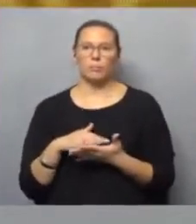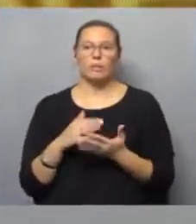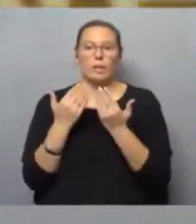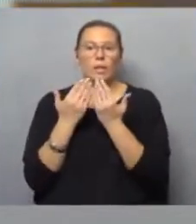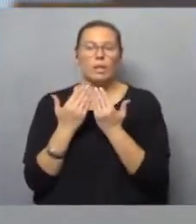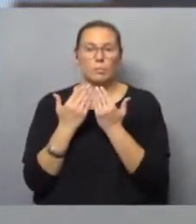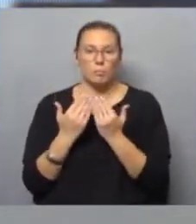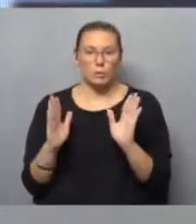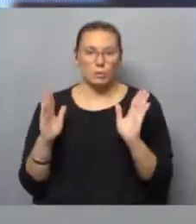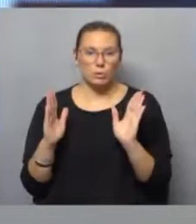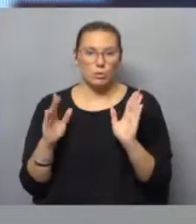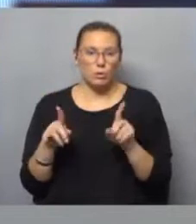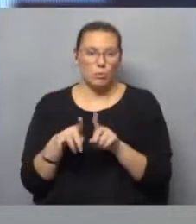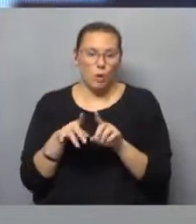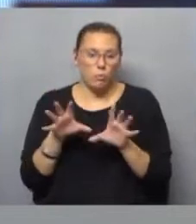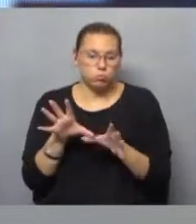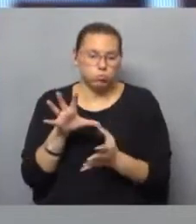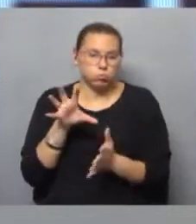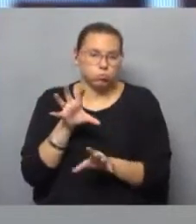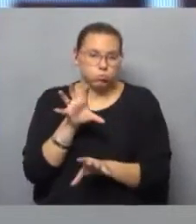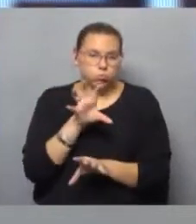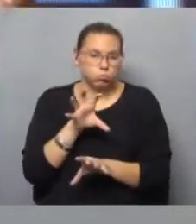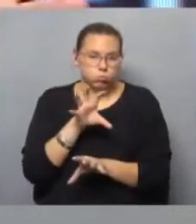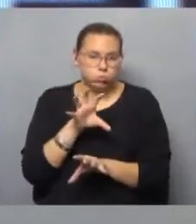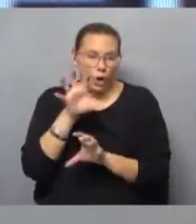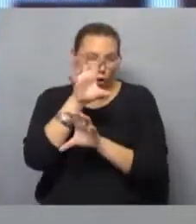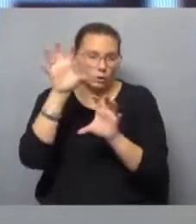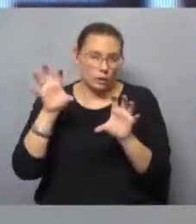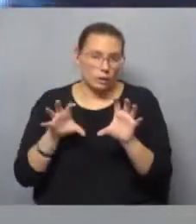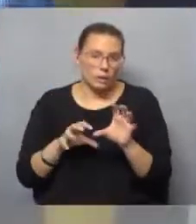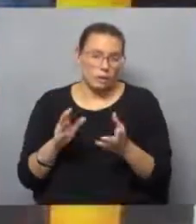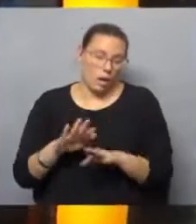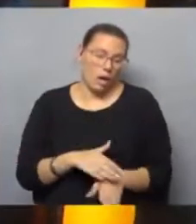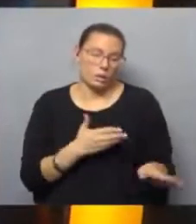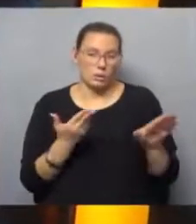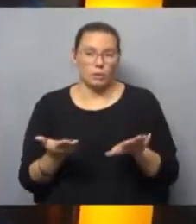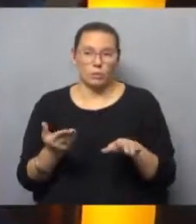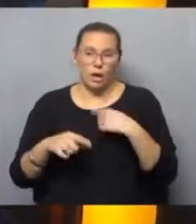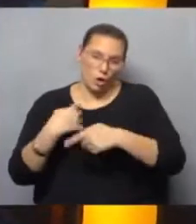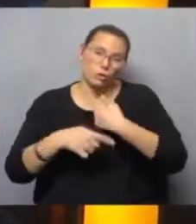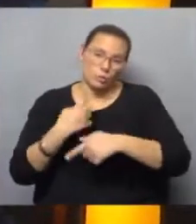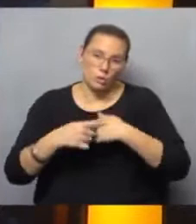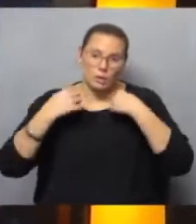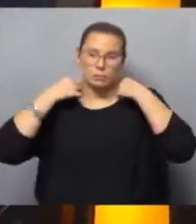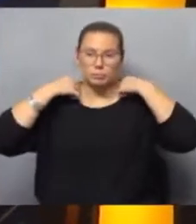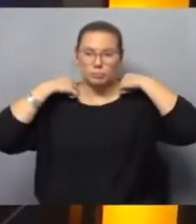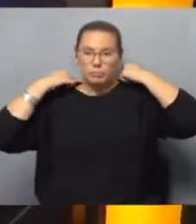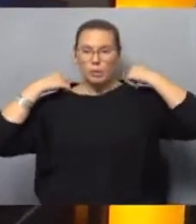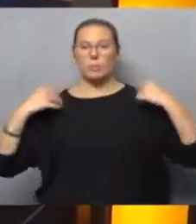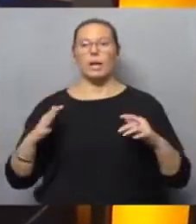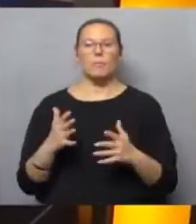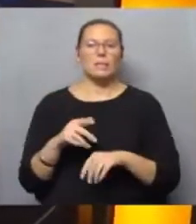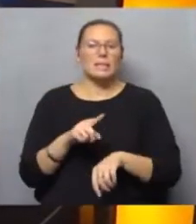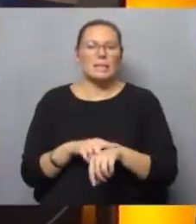surgió como una masa continental hasta ahora, ¿no? Y seguirá. Para ponernos en una escala de